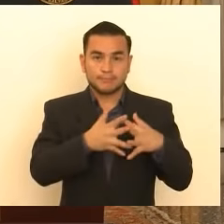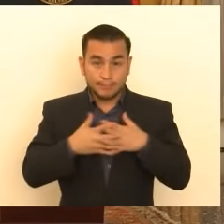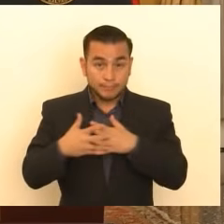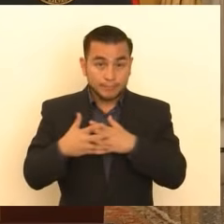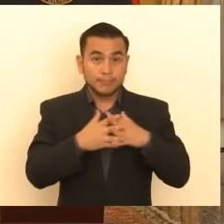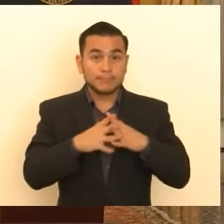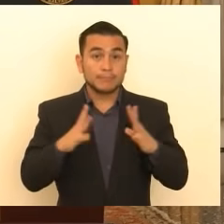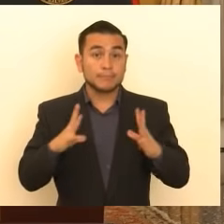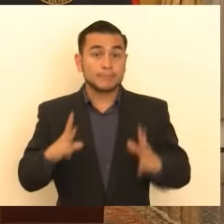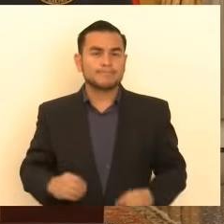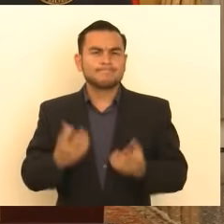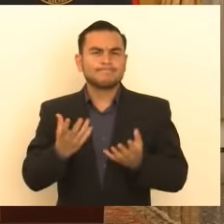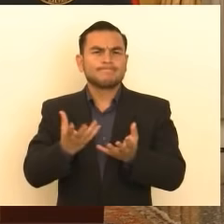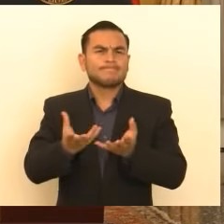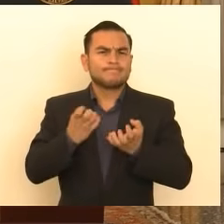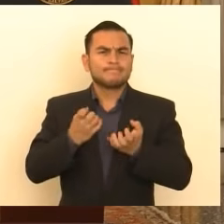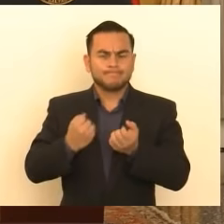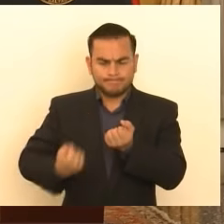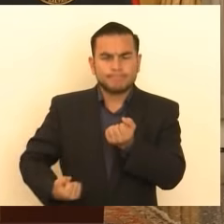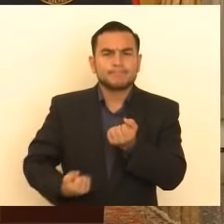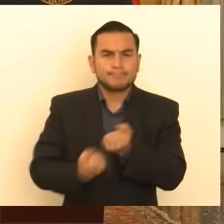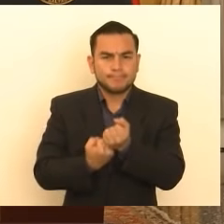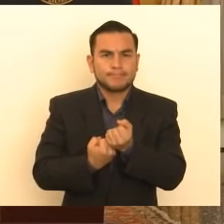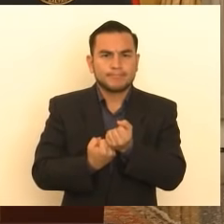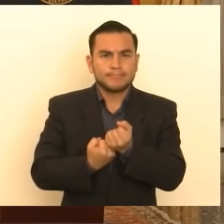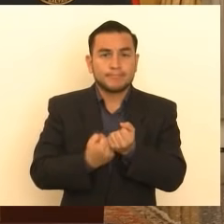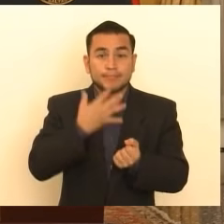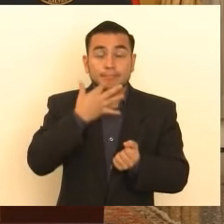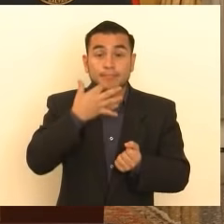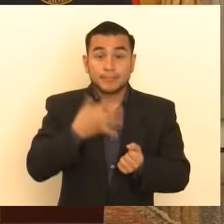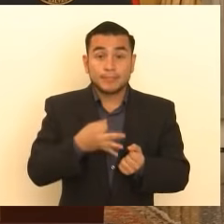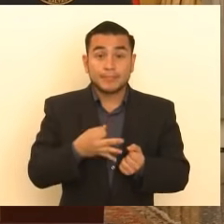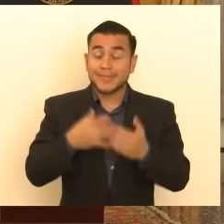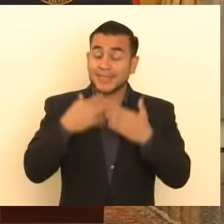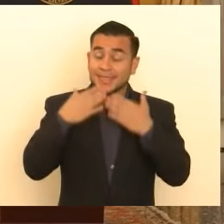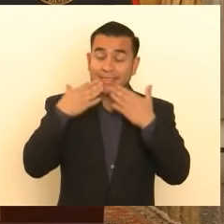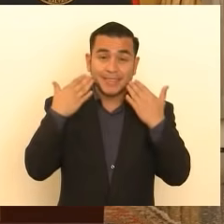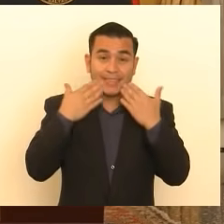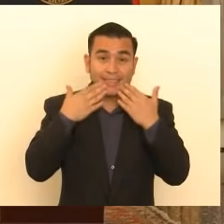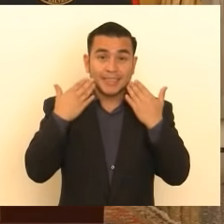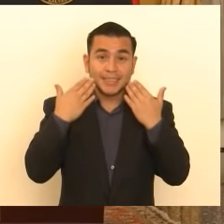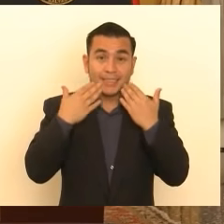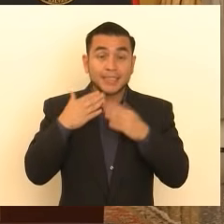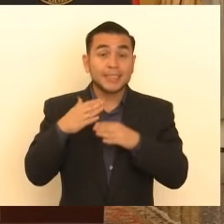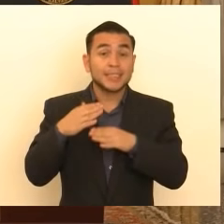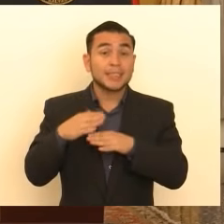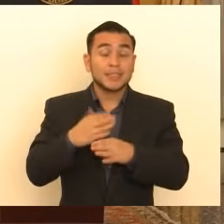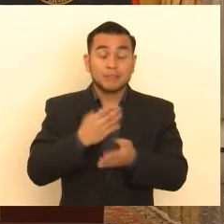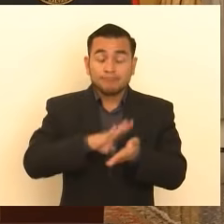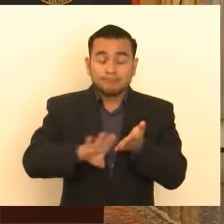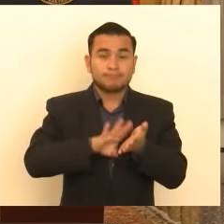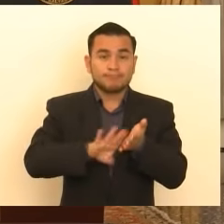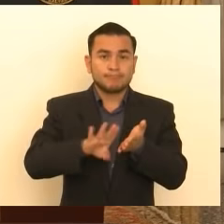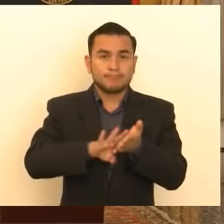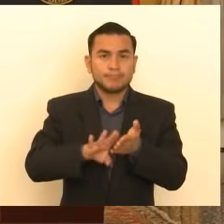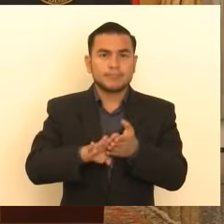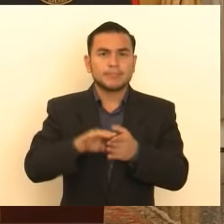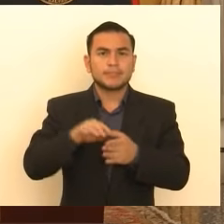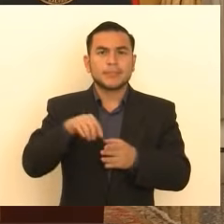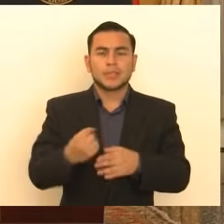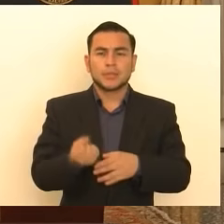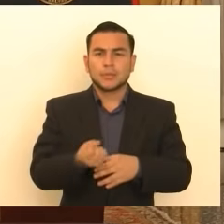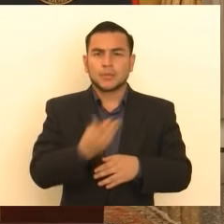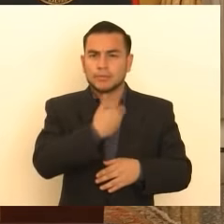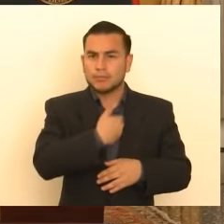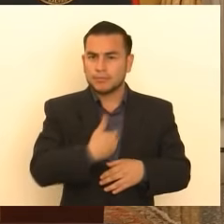los Estados Unidos es de respaldarlo. Así que estoy muy complacido a anunciar la inversión con este presidente,